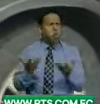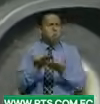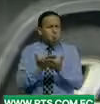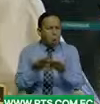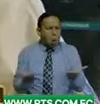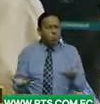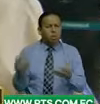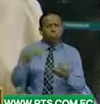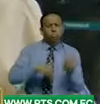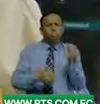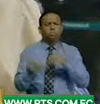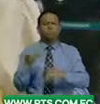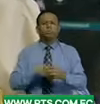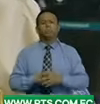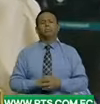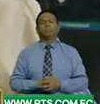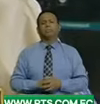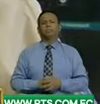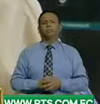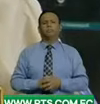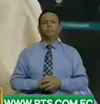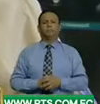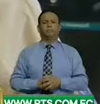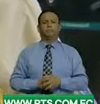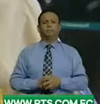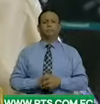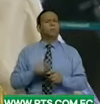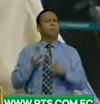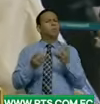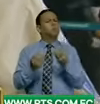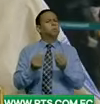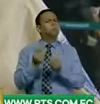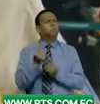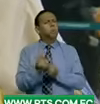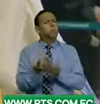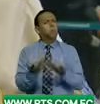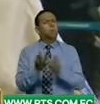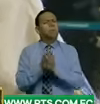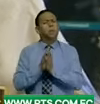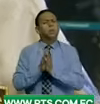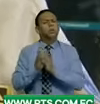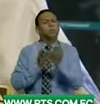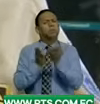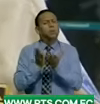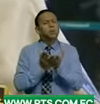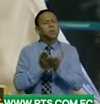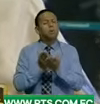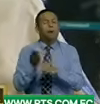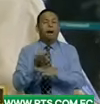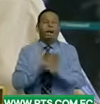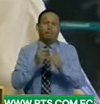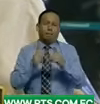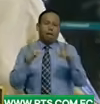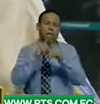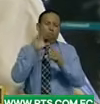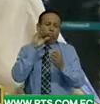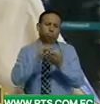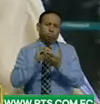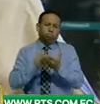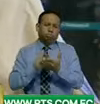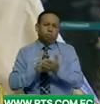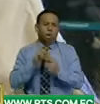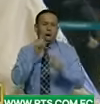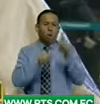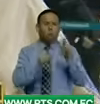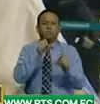trasladan equipaje. ¿No creen que es muy poco las personas que han pedido el servicio? Son datos de lo que tenemos registrado. Hay otras personas que llaman al